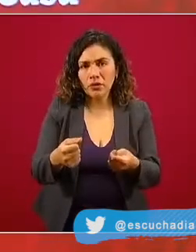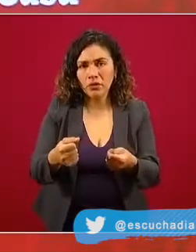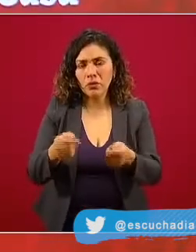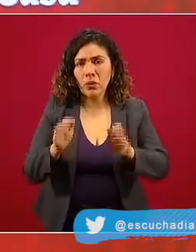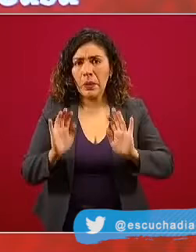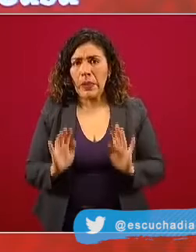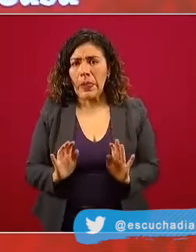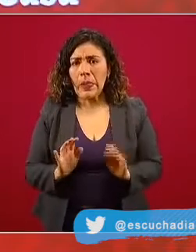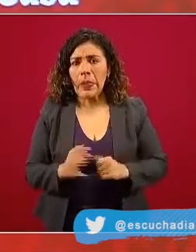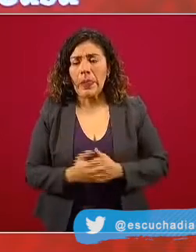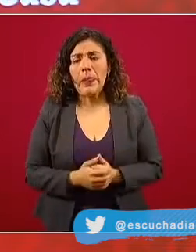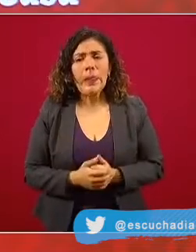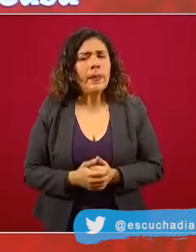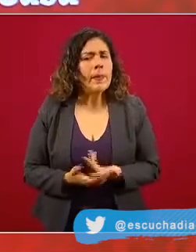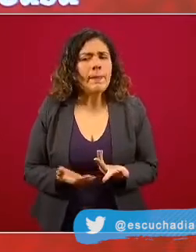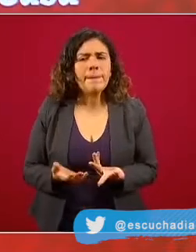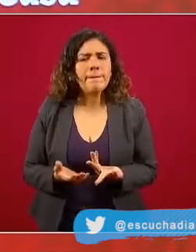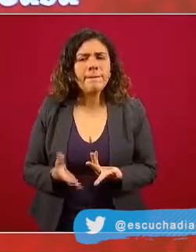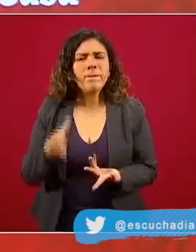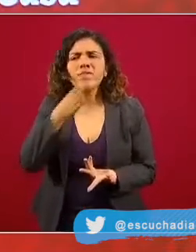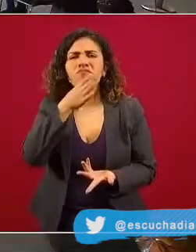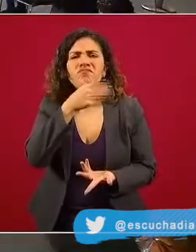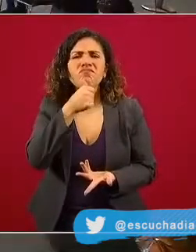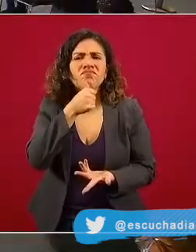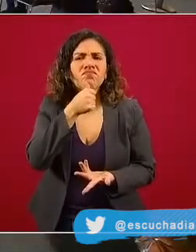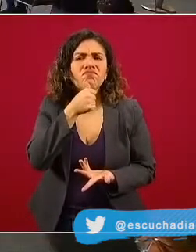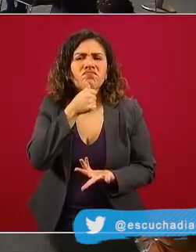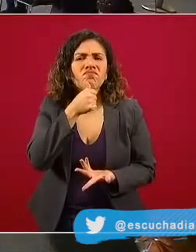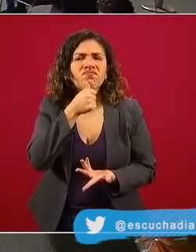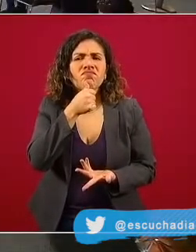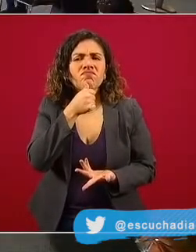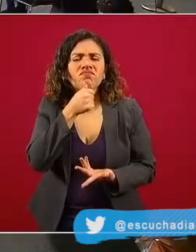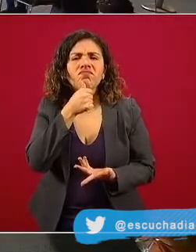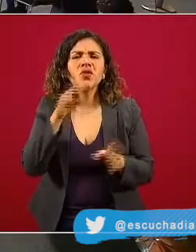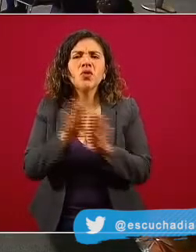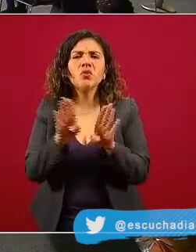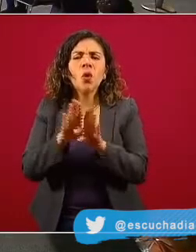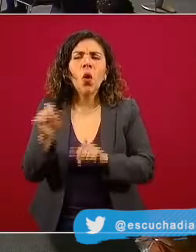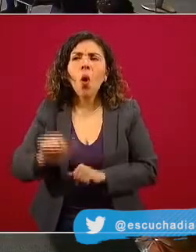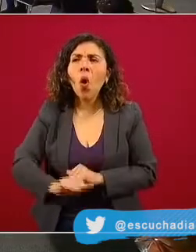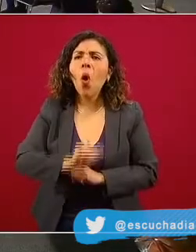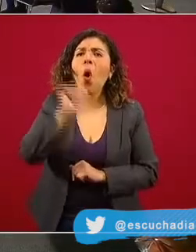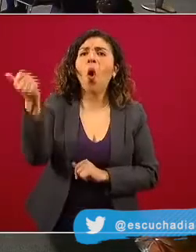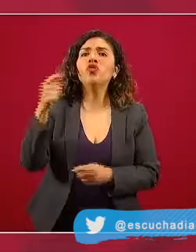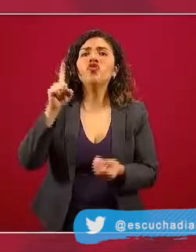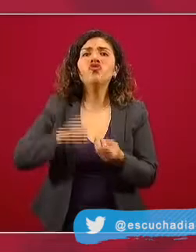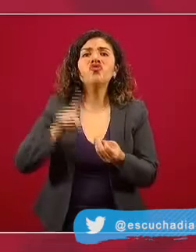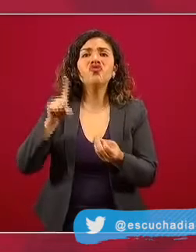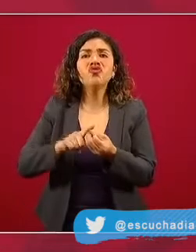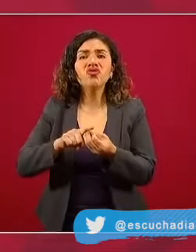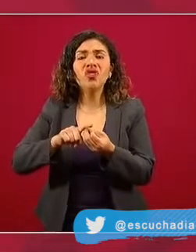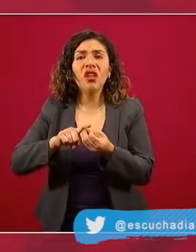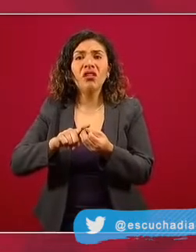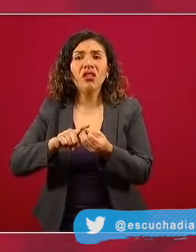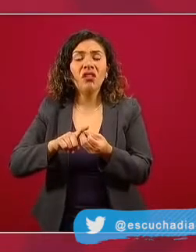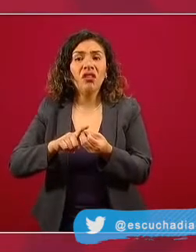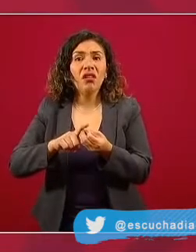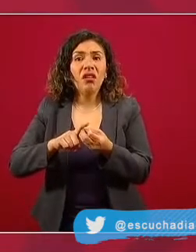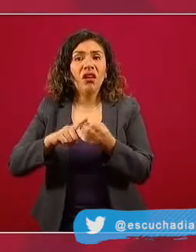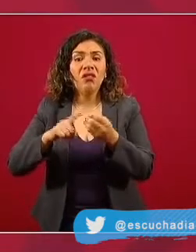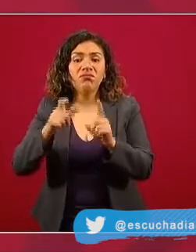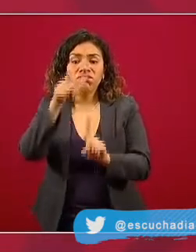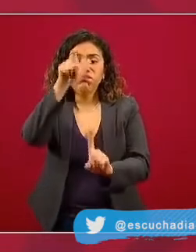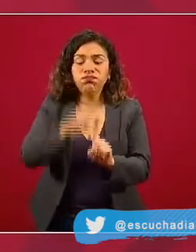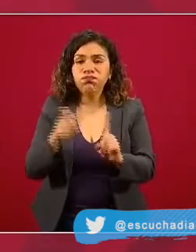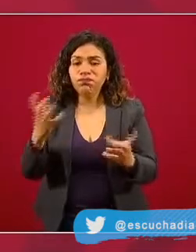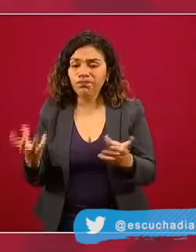finalidad de que no permanezca nadie relacionado con este exfuncionario corrupto, relacionado directamente con la delincuencia organizada. Hay que recordar que el